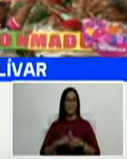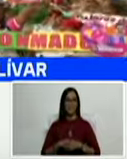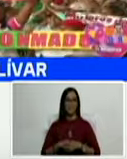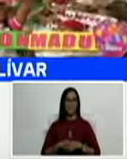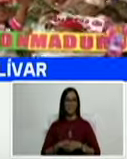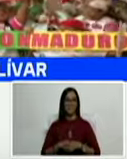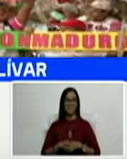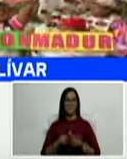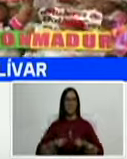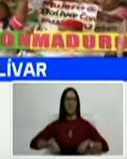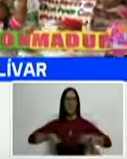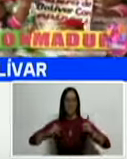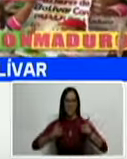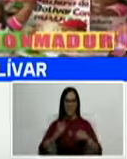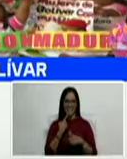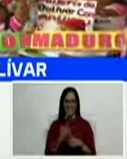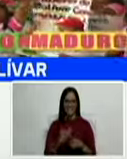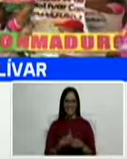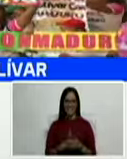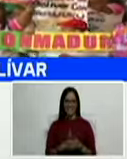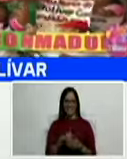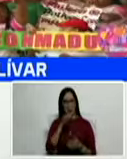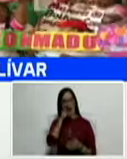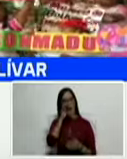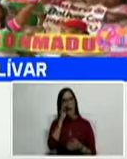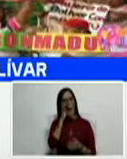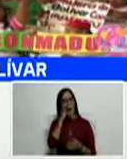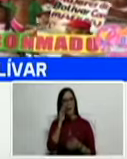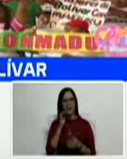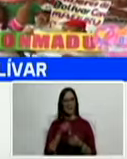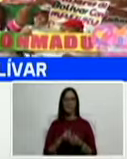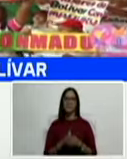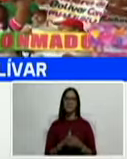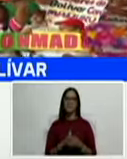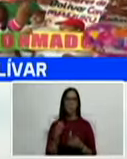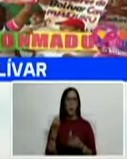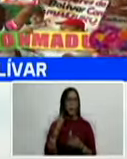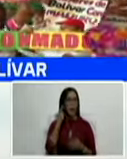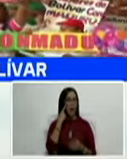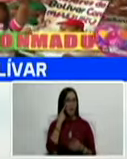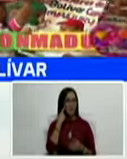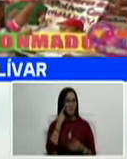¿Pa' qué más, dicen? ¿Ah? ¿Cómo les quedó el ojo?